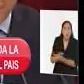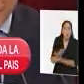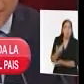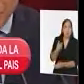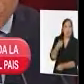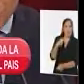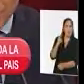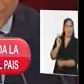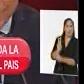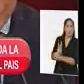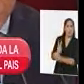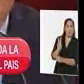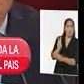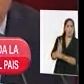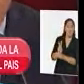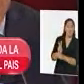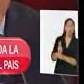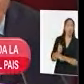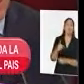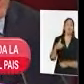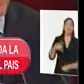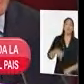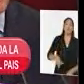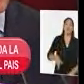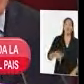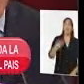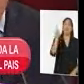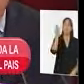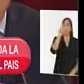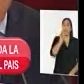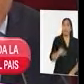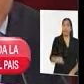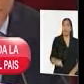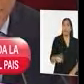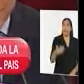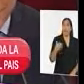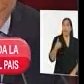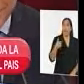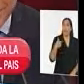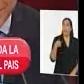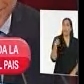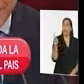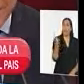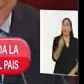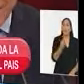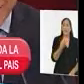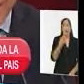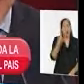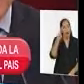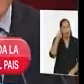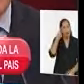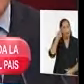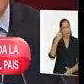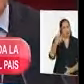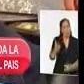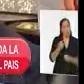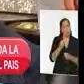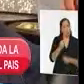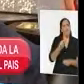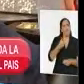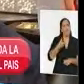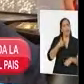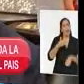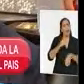debemos ofrecer nosotros? Discutir una política internacional que vamos a sostener si en el 2019 esta deja de ser el gobierno y nos